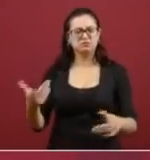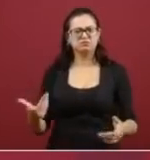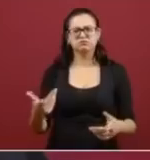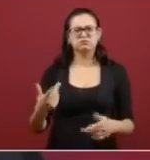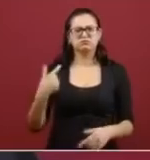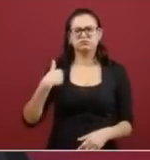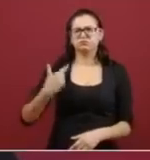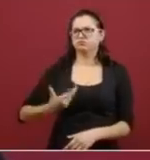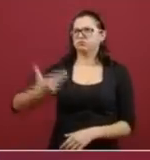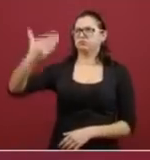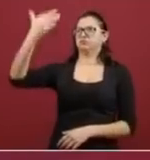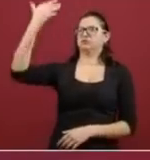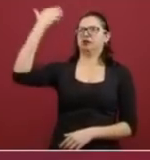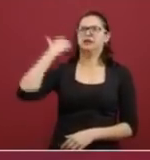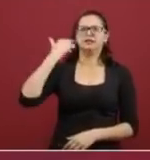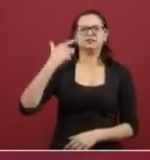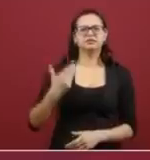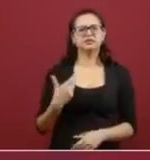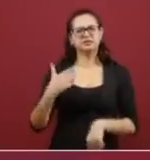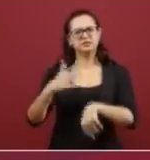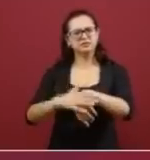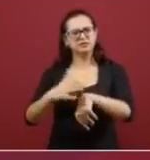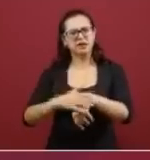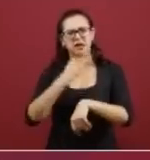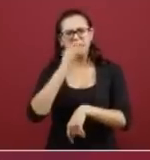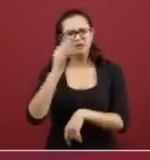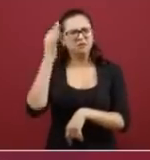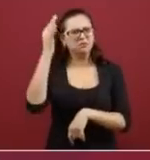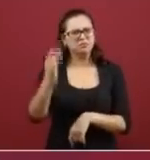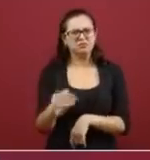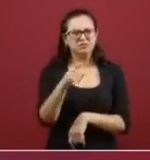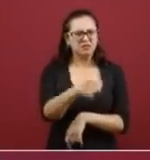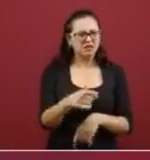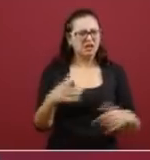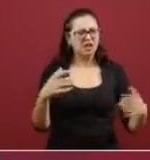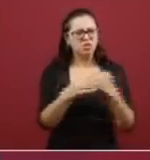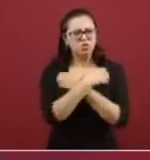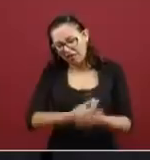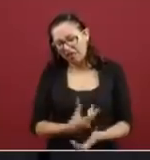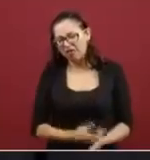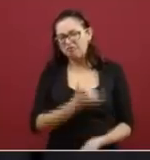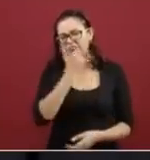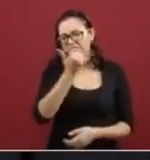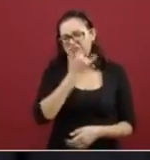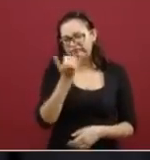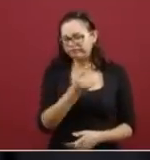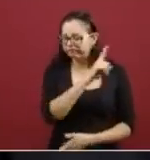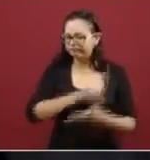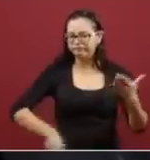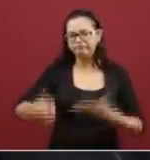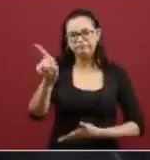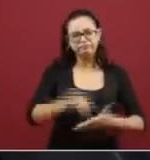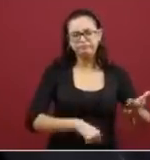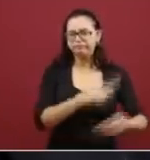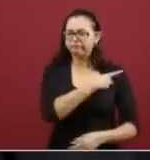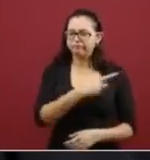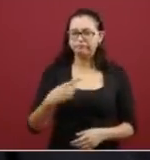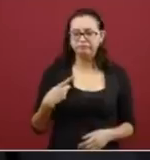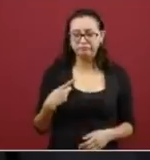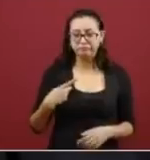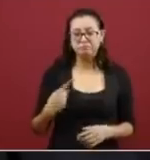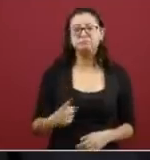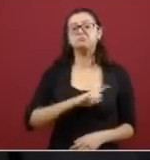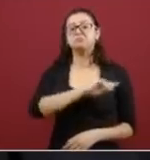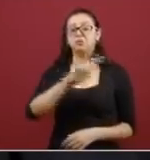integrantes de la Coordinadora Nacional de Trabajadores de la Educación a dialogar y llegar a acuerdos en su favor. Ya como presidente